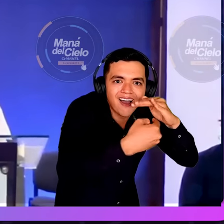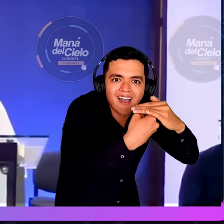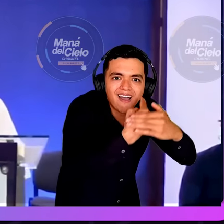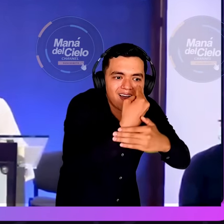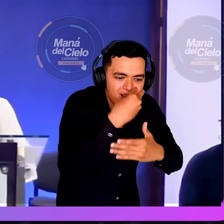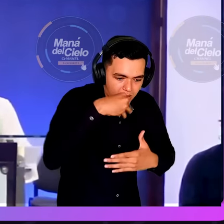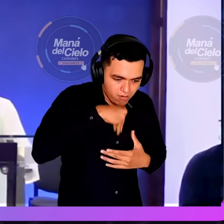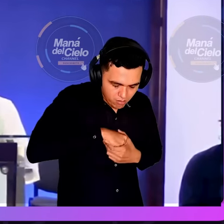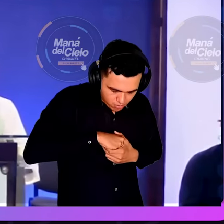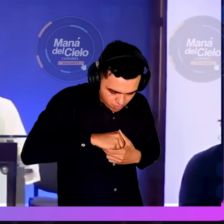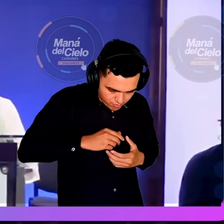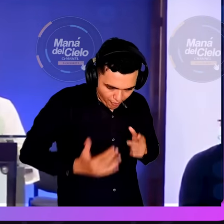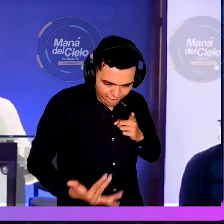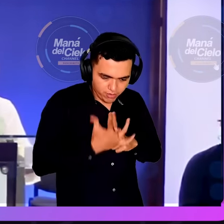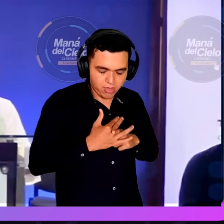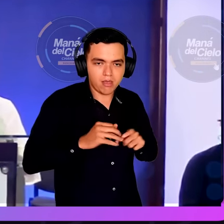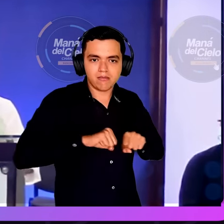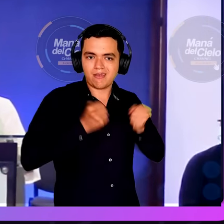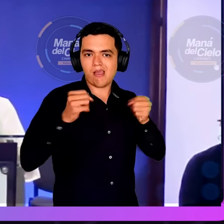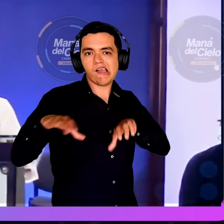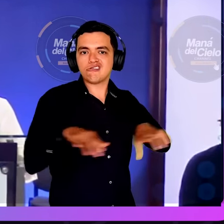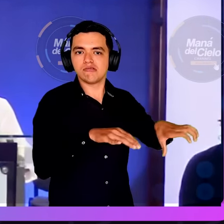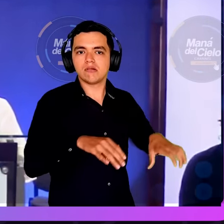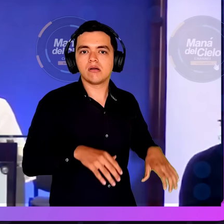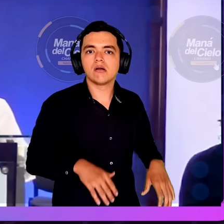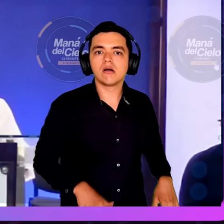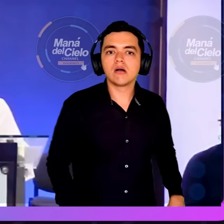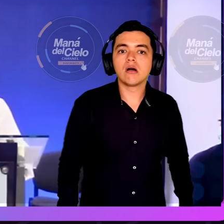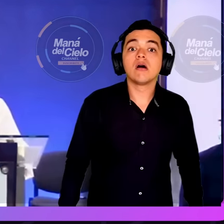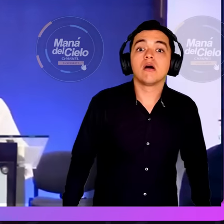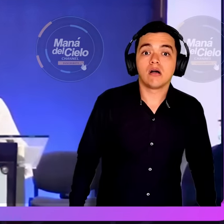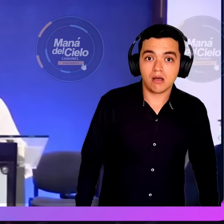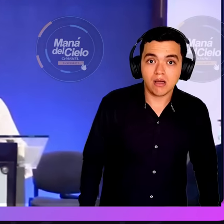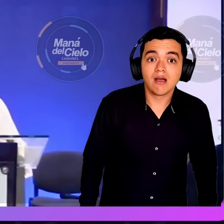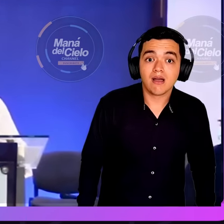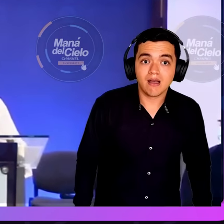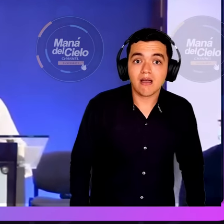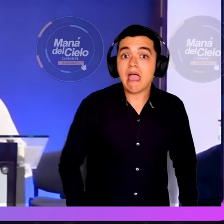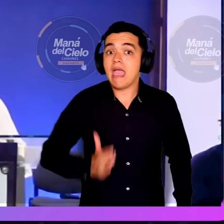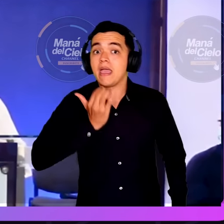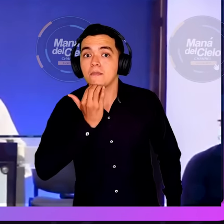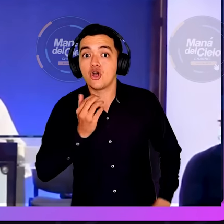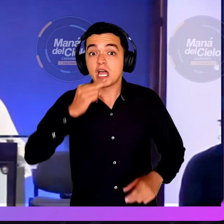los adolescentes, a los jóvenes los están. Eso no es así.